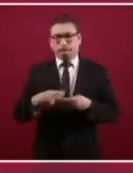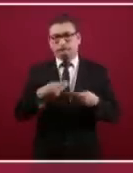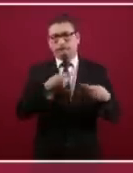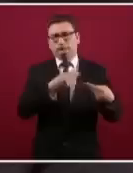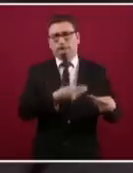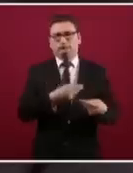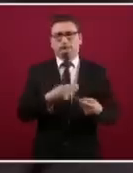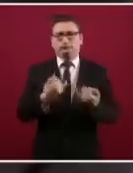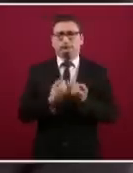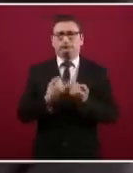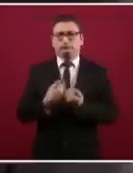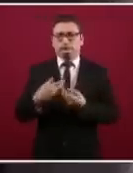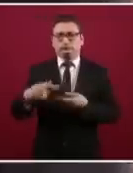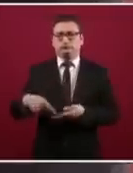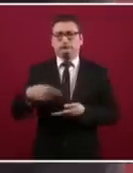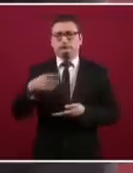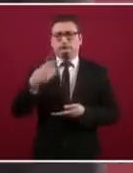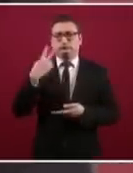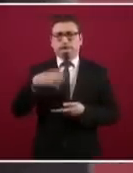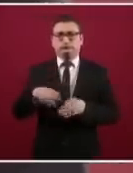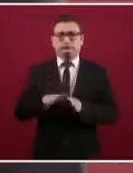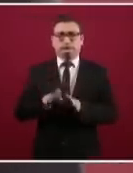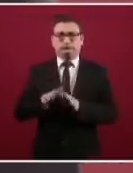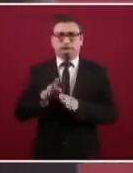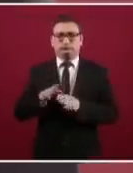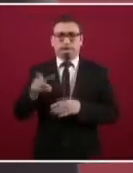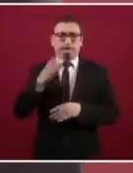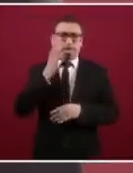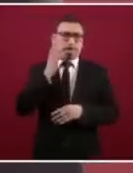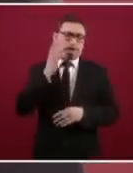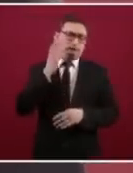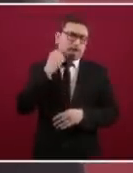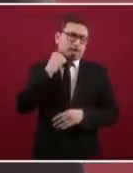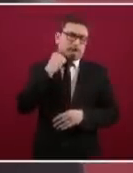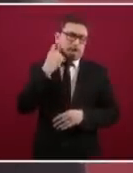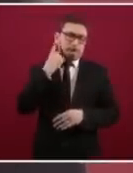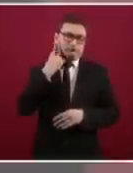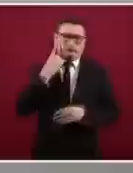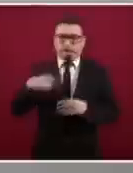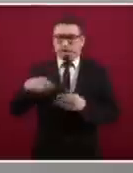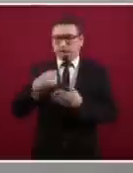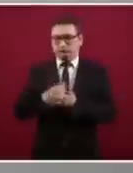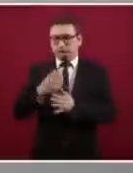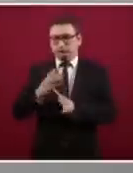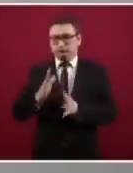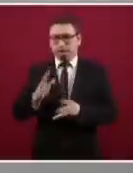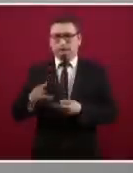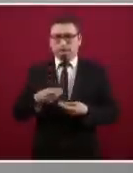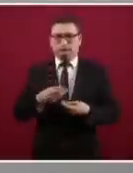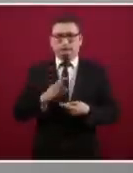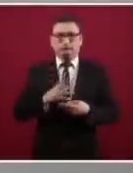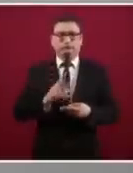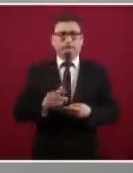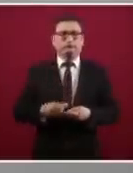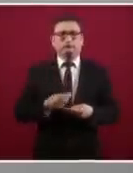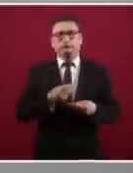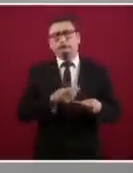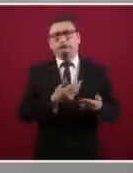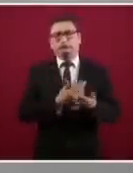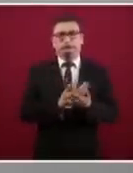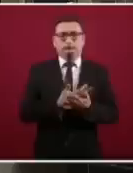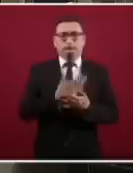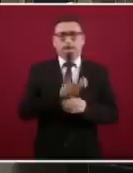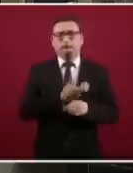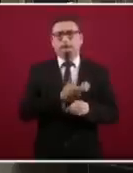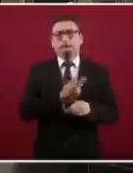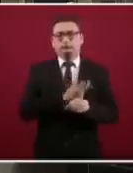aprobó el Poder Legislativo, el Congreso. Entonces, estamos esperando nada más la decisión de Estados Unidos. ¿Y